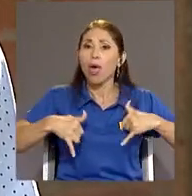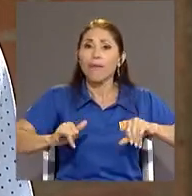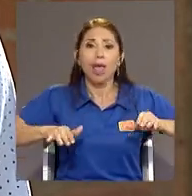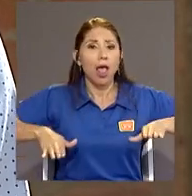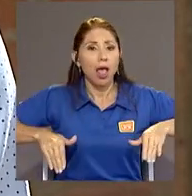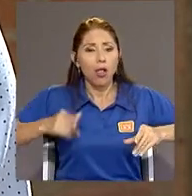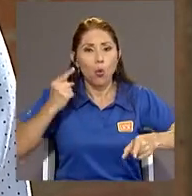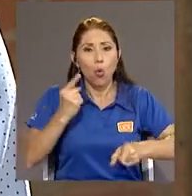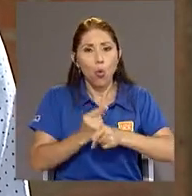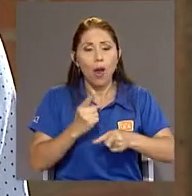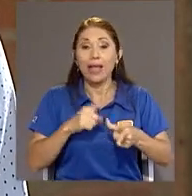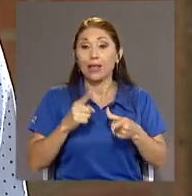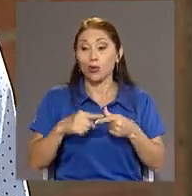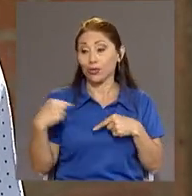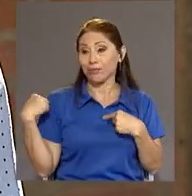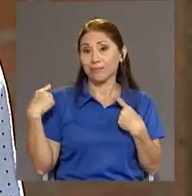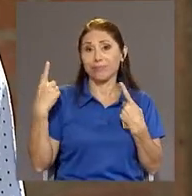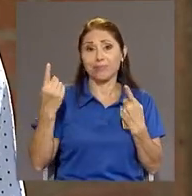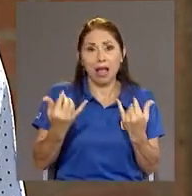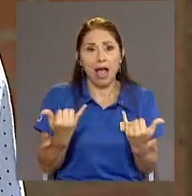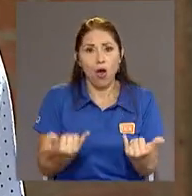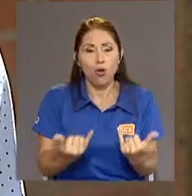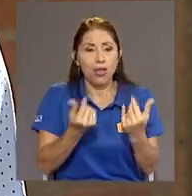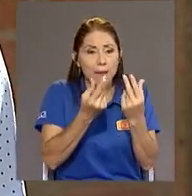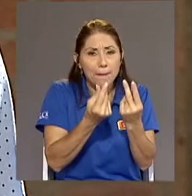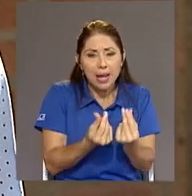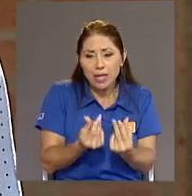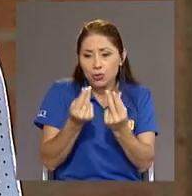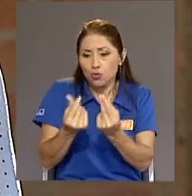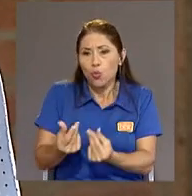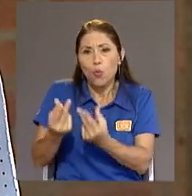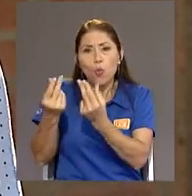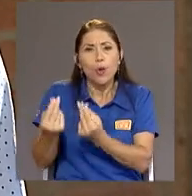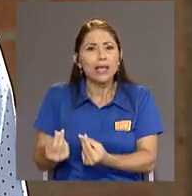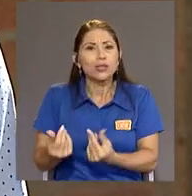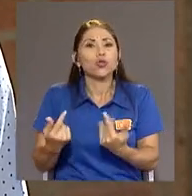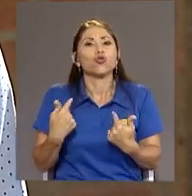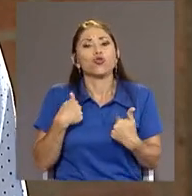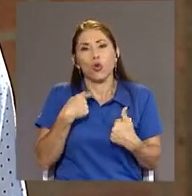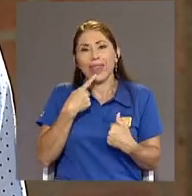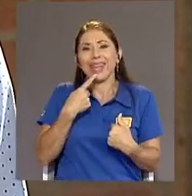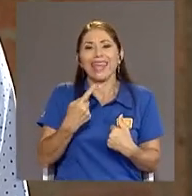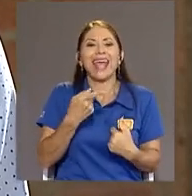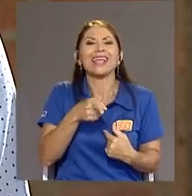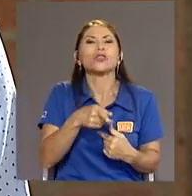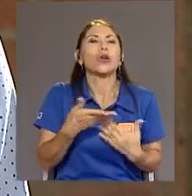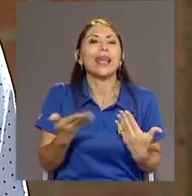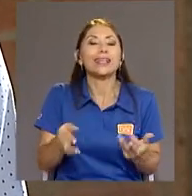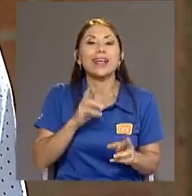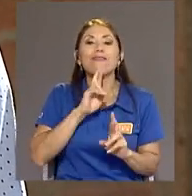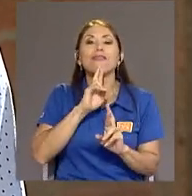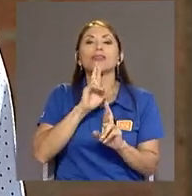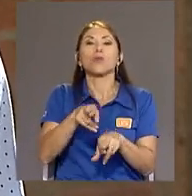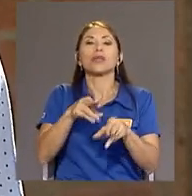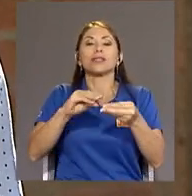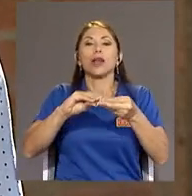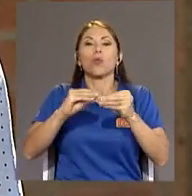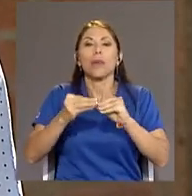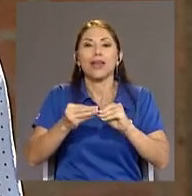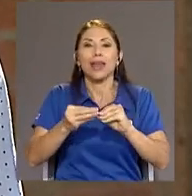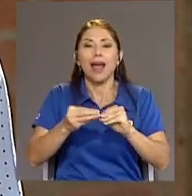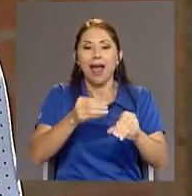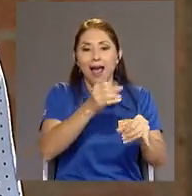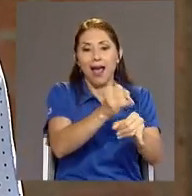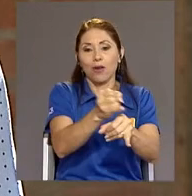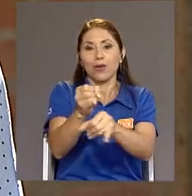los presupuestos al día de hoy, prácticamente me atrevo a decir que es la respuesta numérica a lo que las instituciones